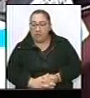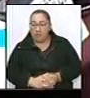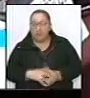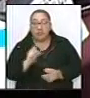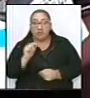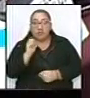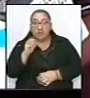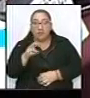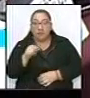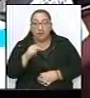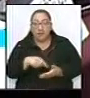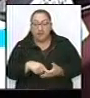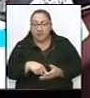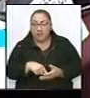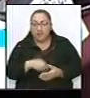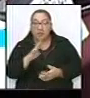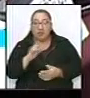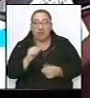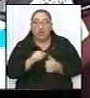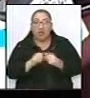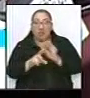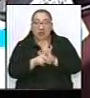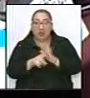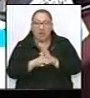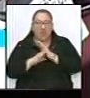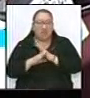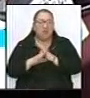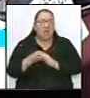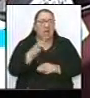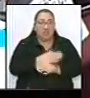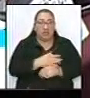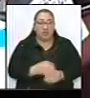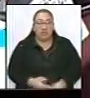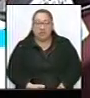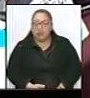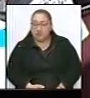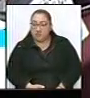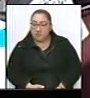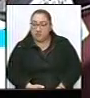que este veto a las leyes fue